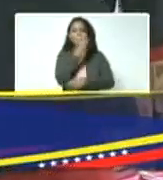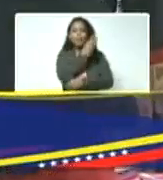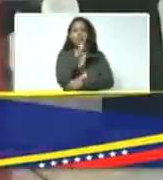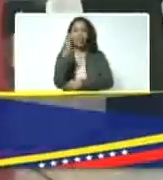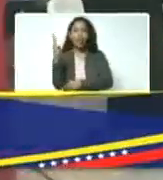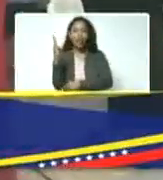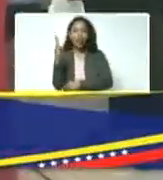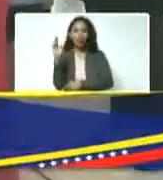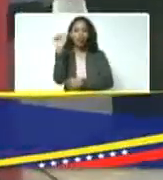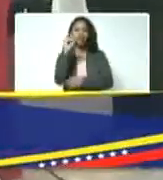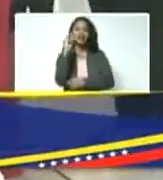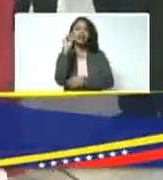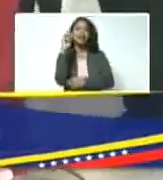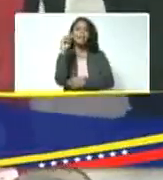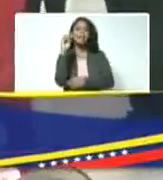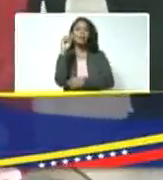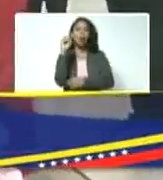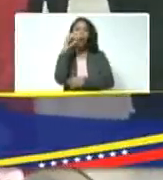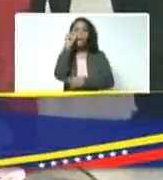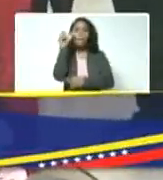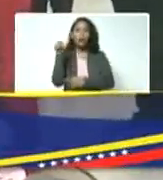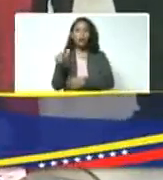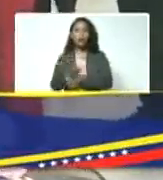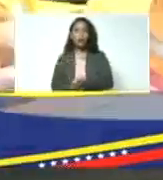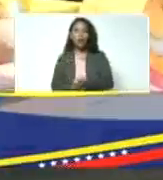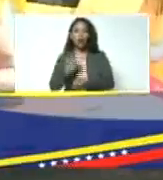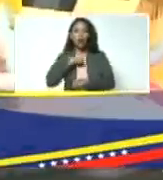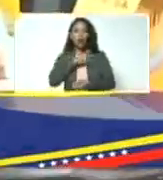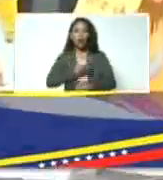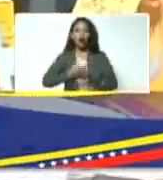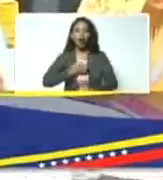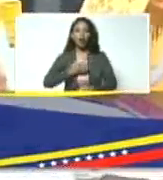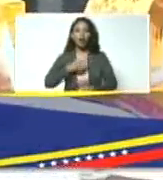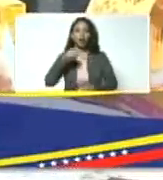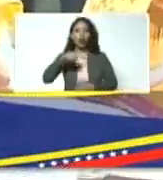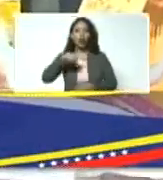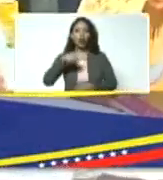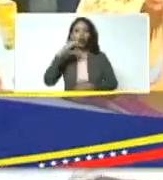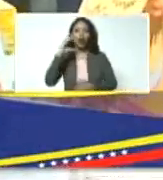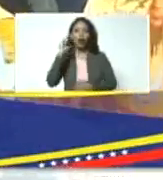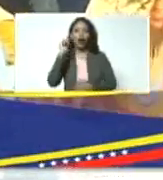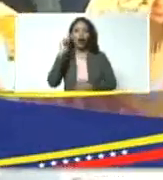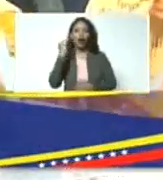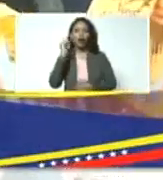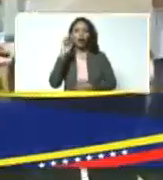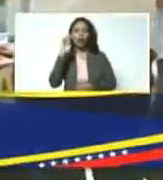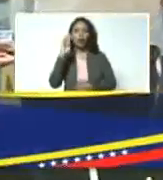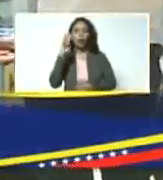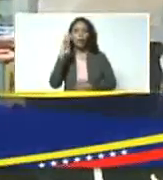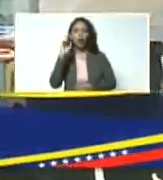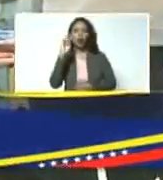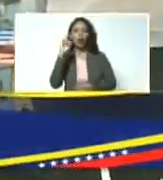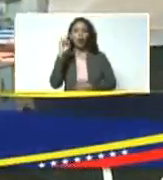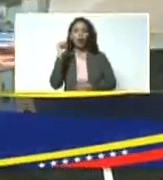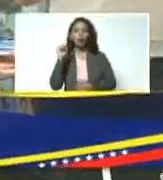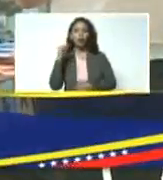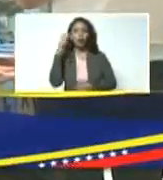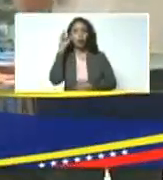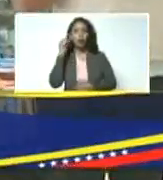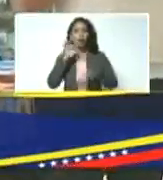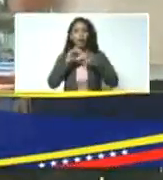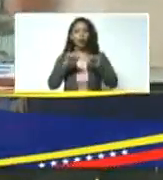Simón Serpa, de igual manera, nuestro alcalde del municipio Carirubana, Abel Petit, nuestra emprendedora, Arlin Correa, el